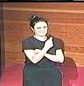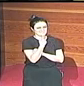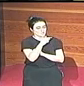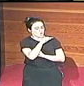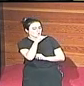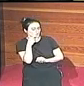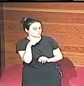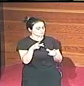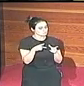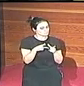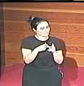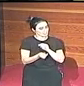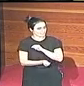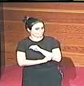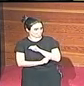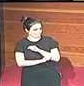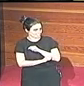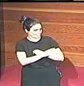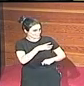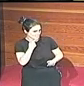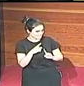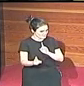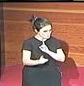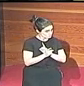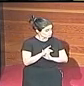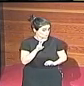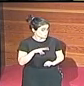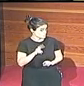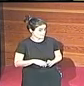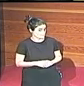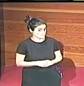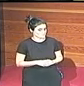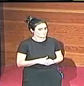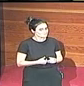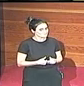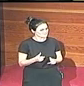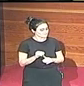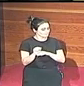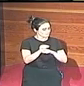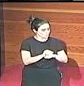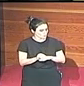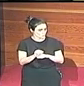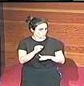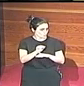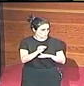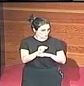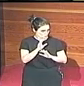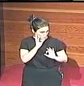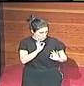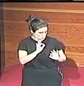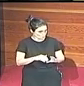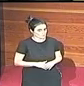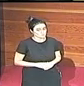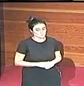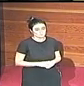estratégico, nunca como enemigo o rival, y la han tratado con mucho cuidado. En los